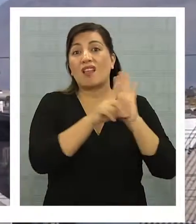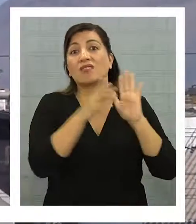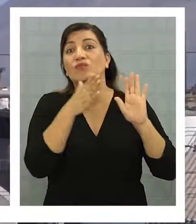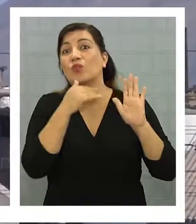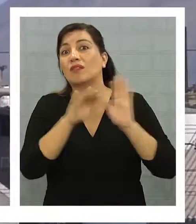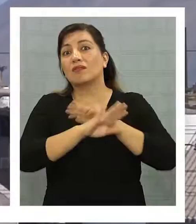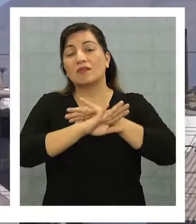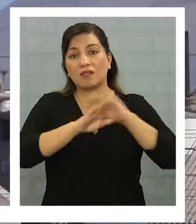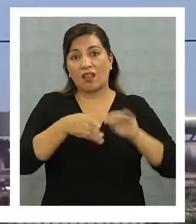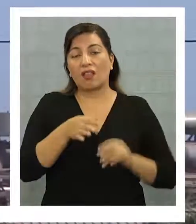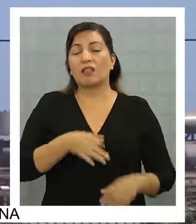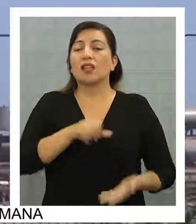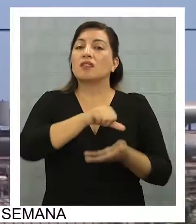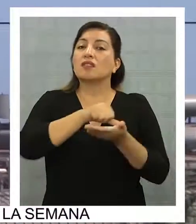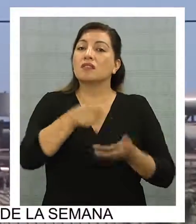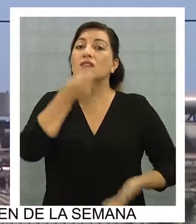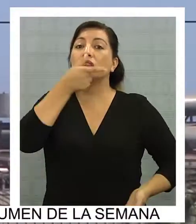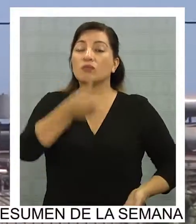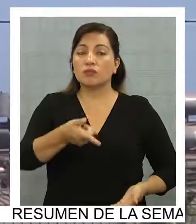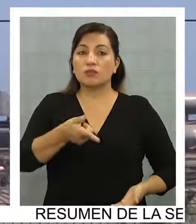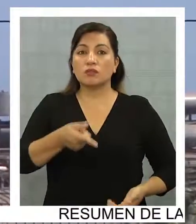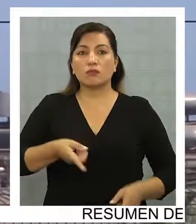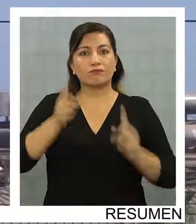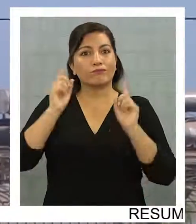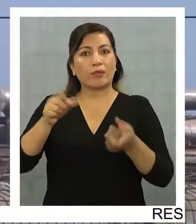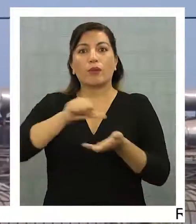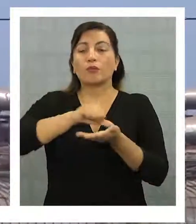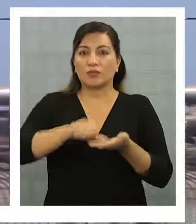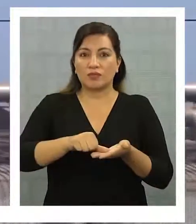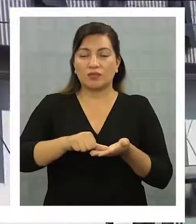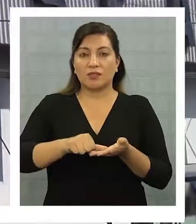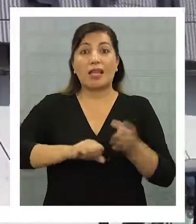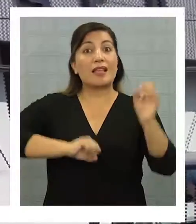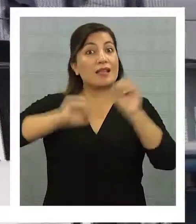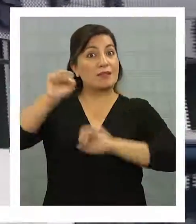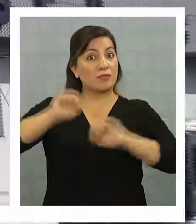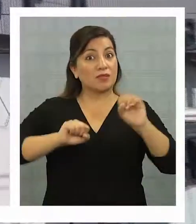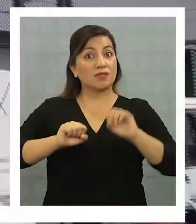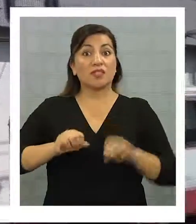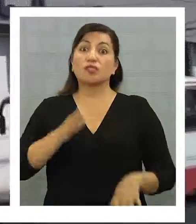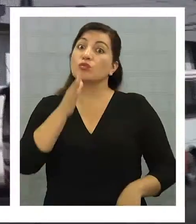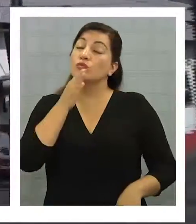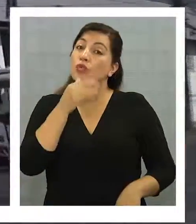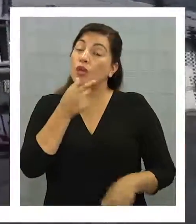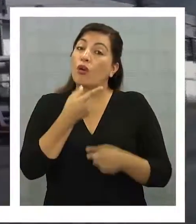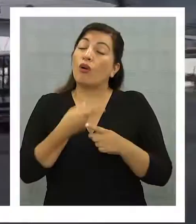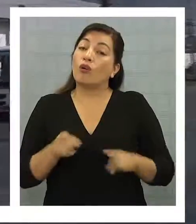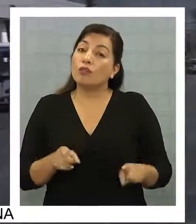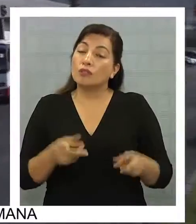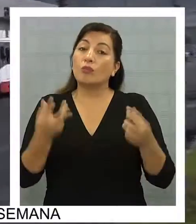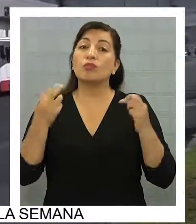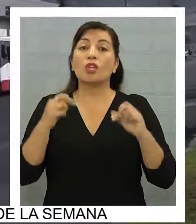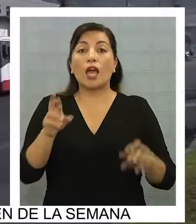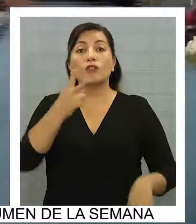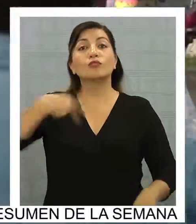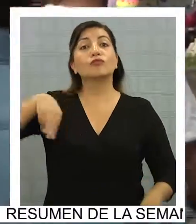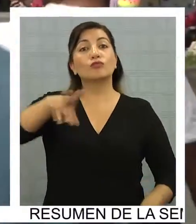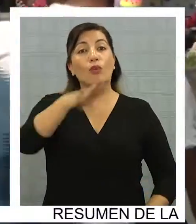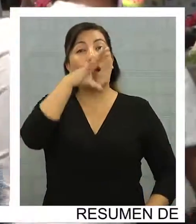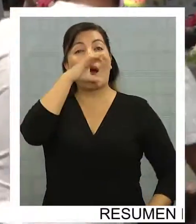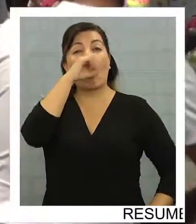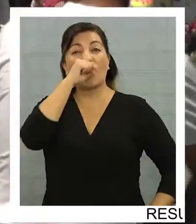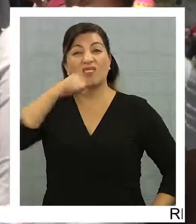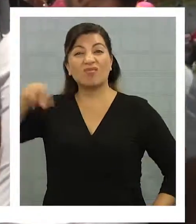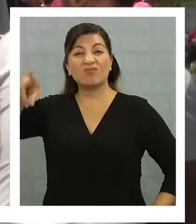existe, no permitirá que empresa alguna sea sancionada. Así es que no queda otra por el momento que aguantarse la